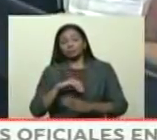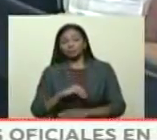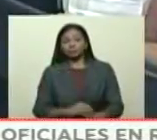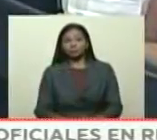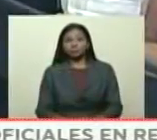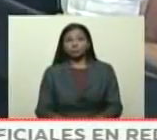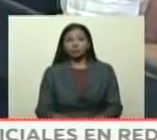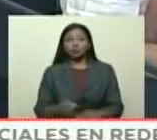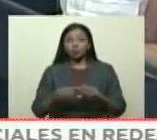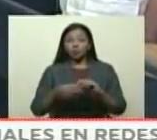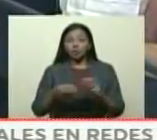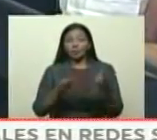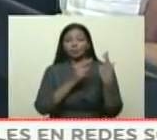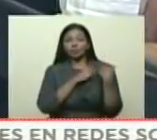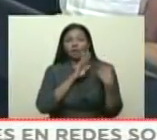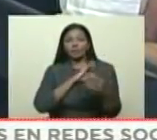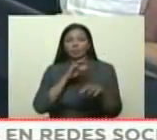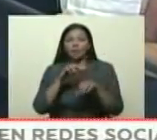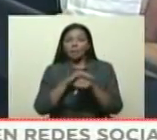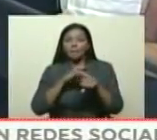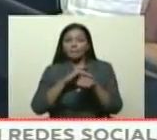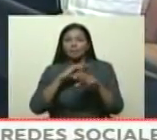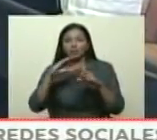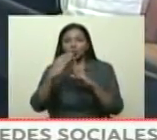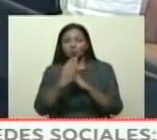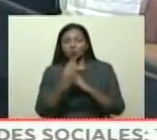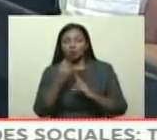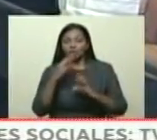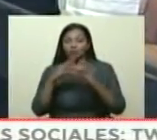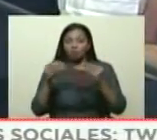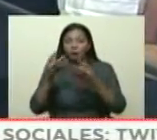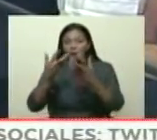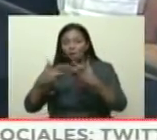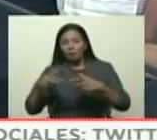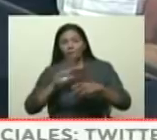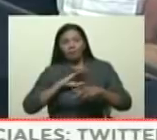de tus responsabilidades como ministro. Que la industria